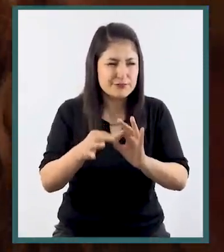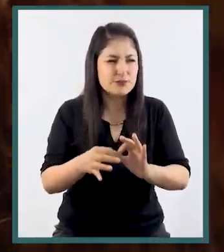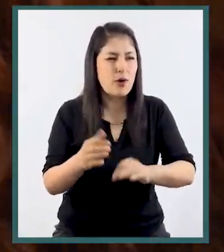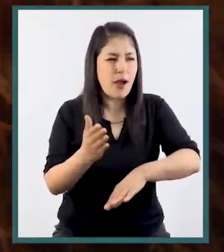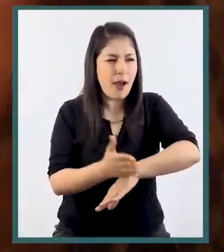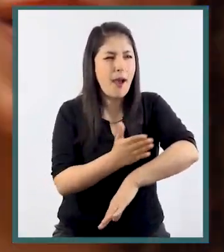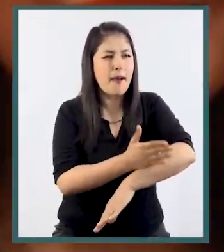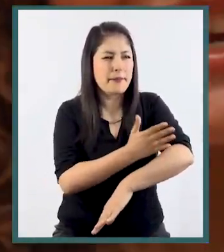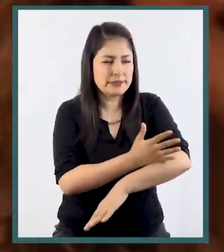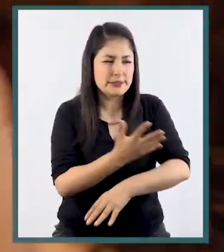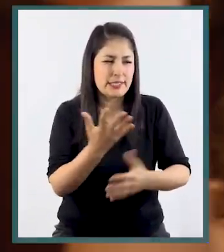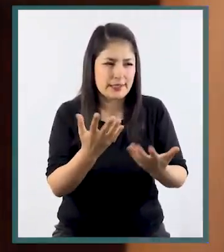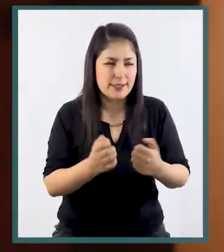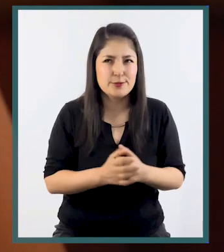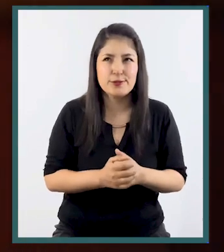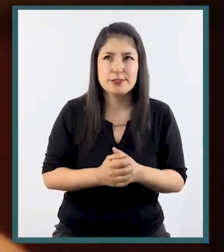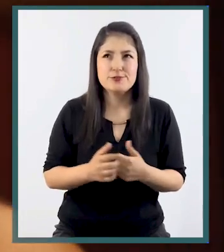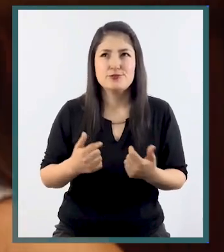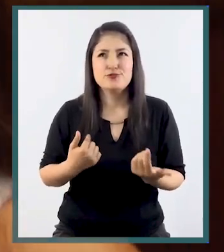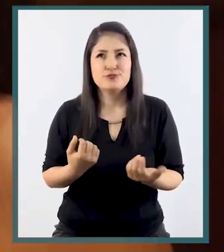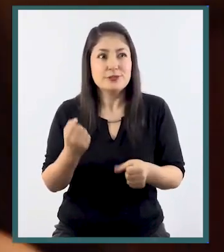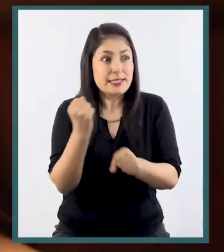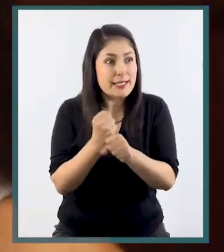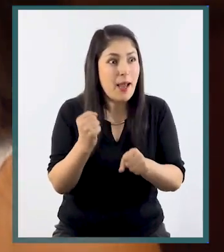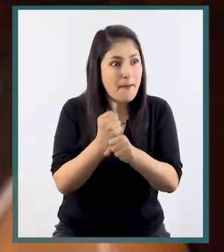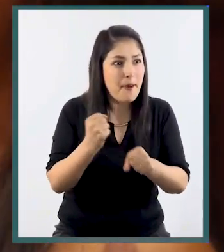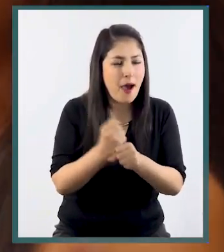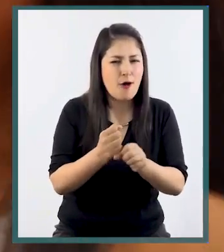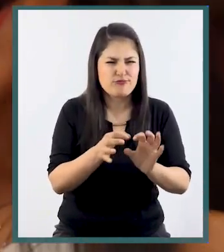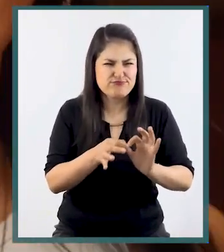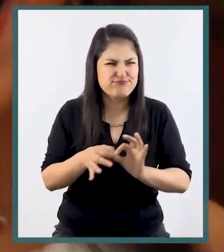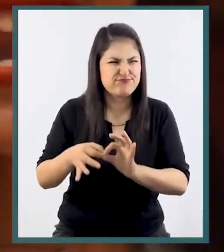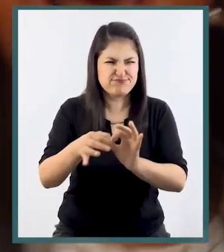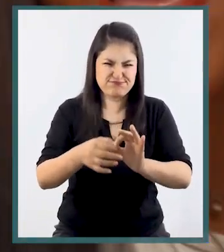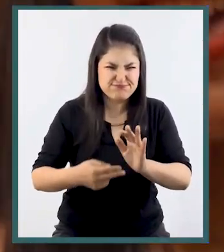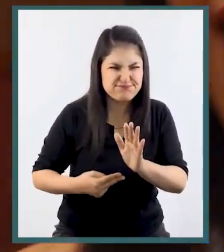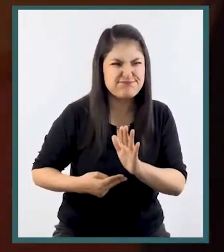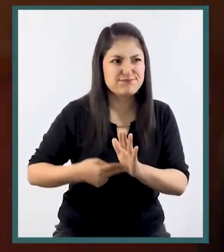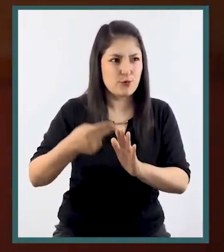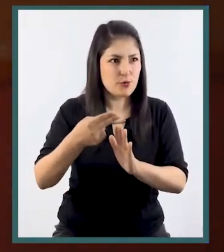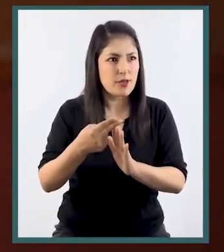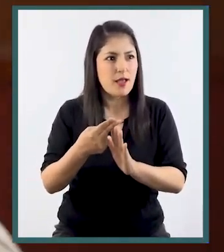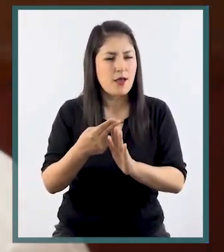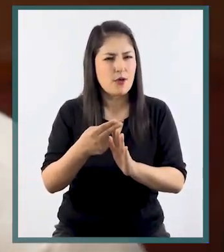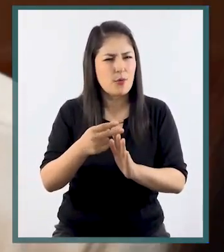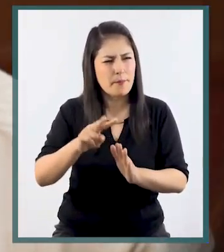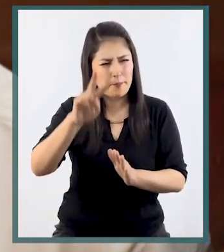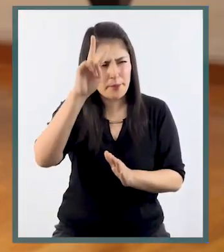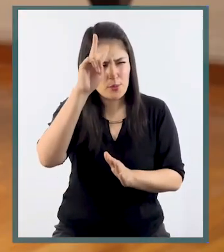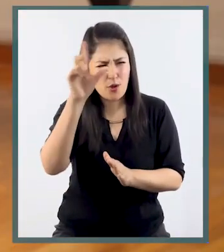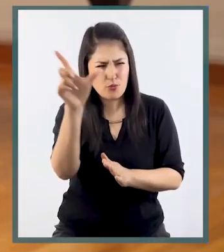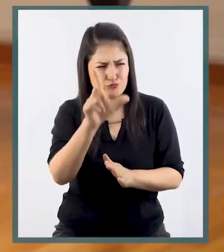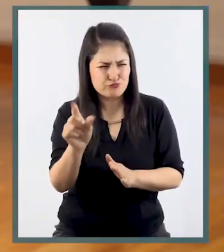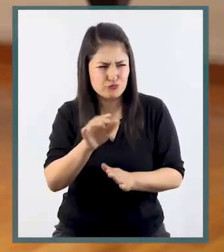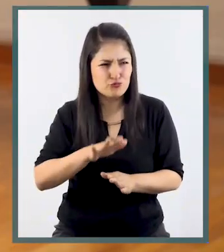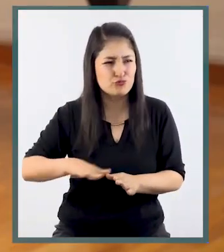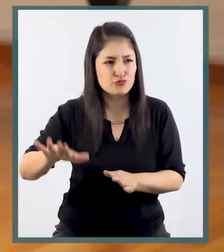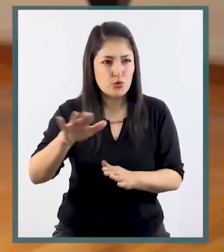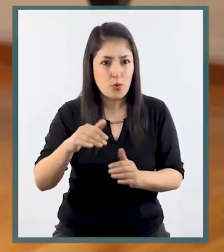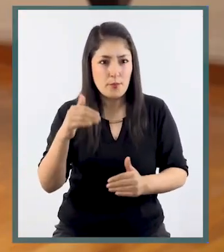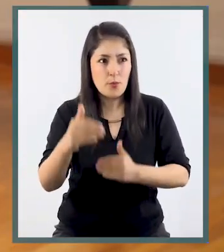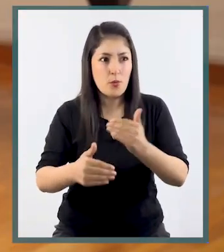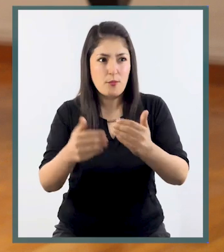crezca más. Con mucho trabajo, unión y honestidad, entre todos los peruanos vamos a conseguir